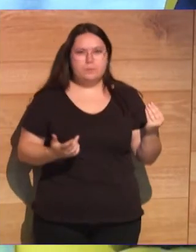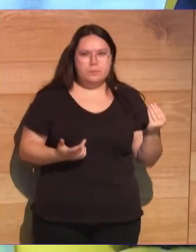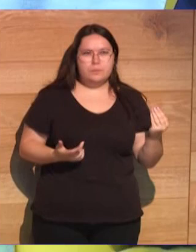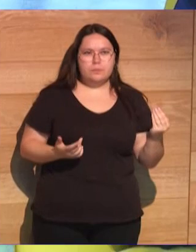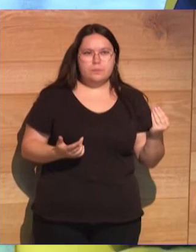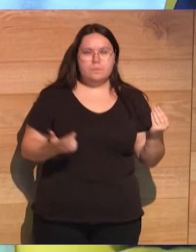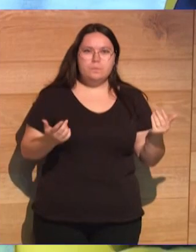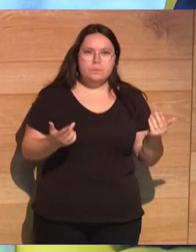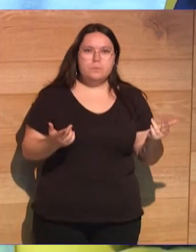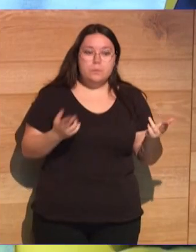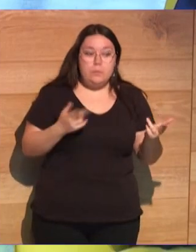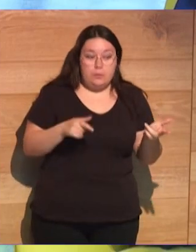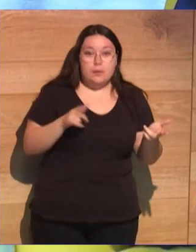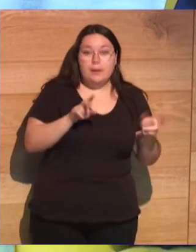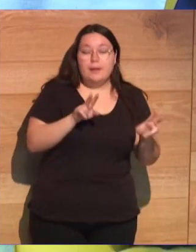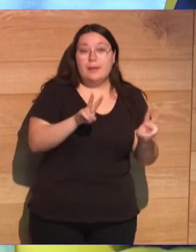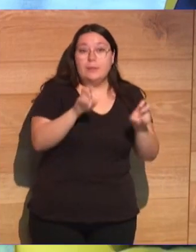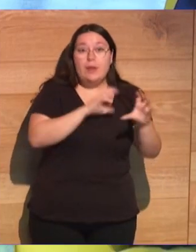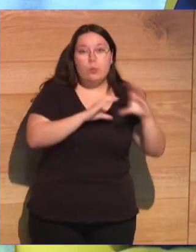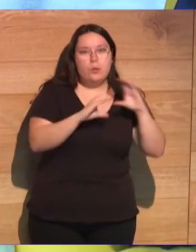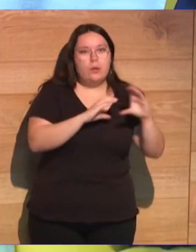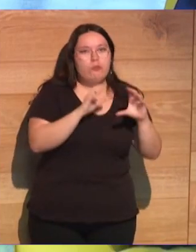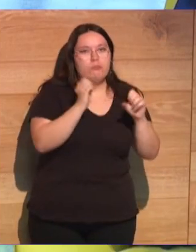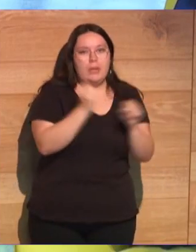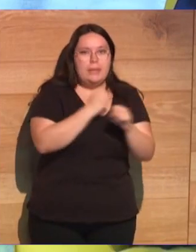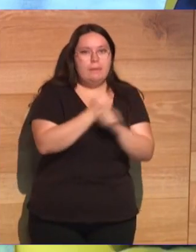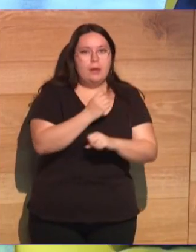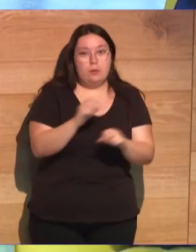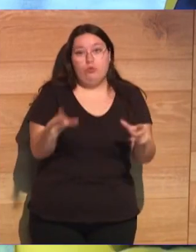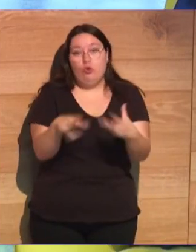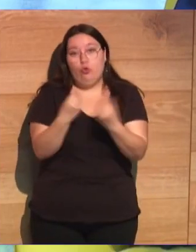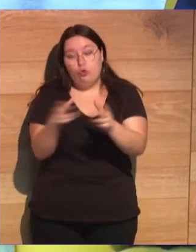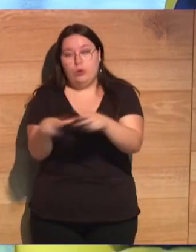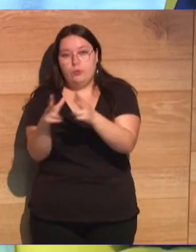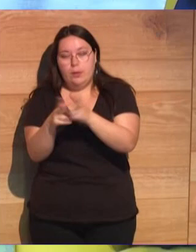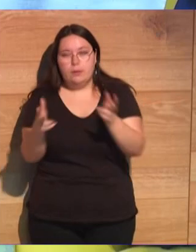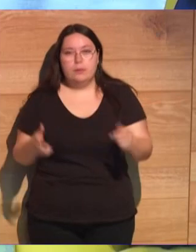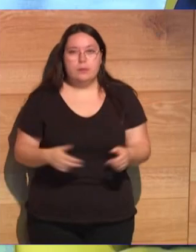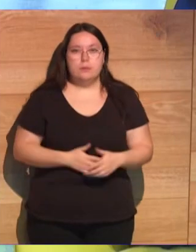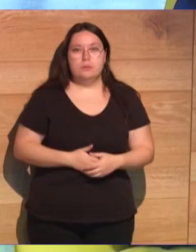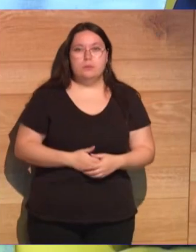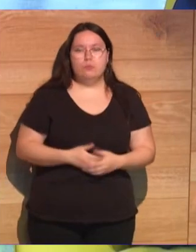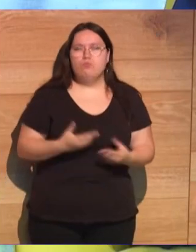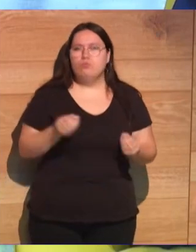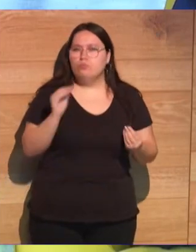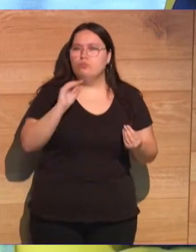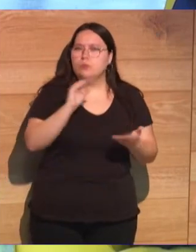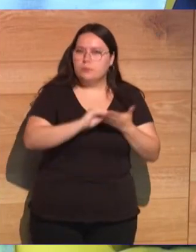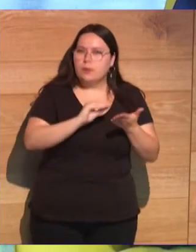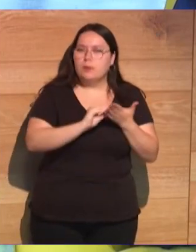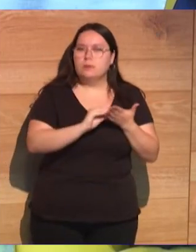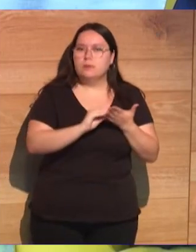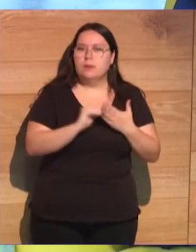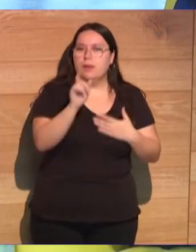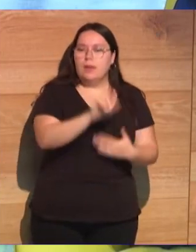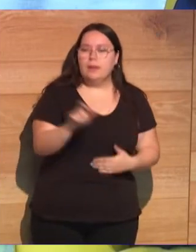lo que pienso es que hay que trabajar más en el tema de la comunicación a la sociedad, ¿no? Yo he comentado varias veces que les veo a la